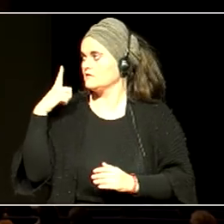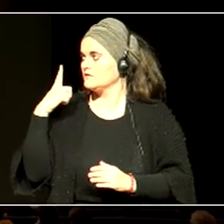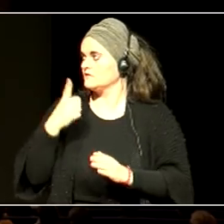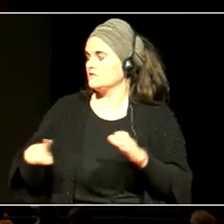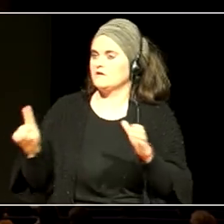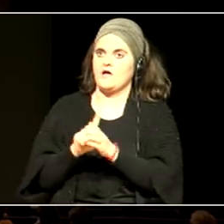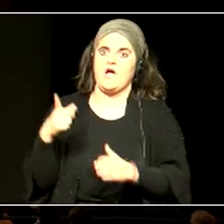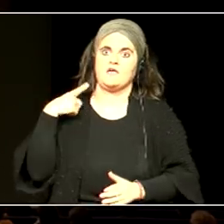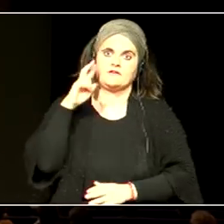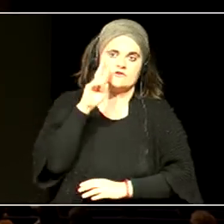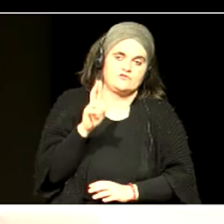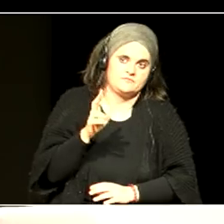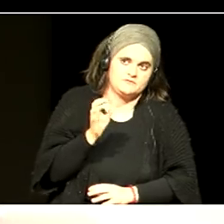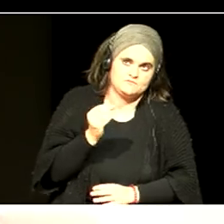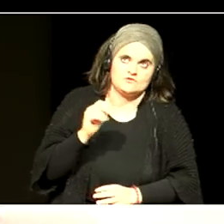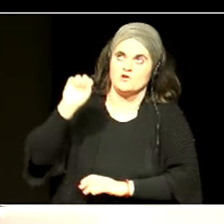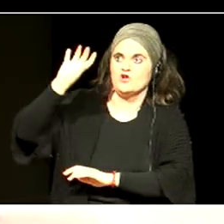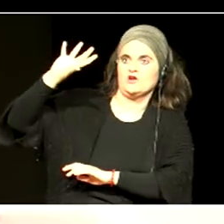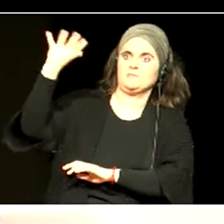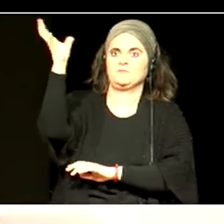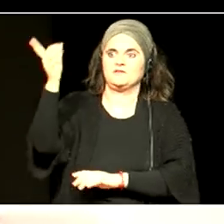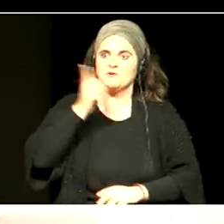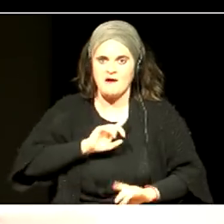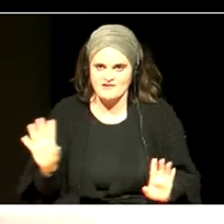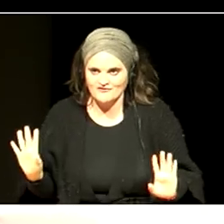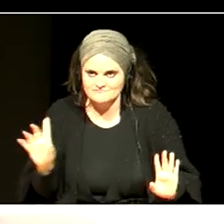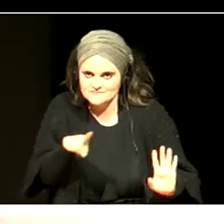en Pero bueno que el cambio climático mal